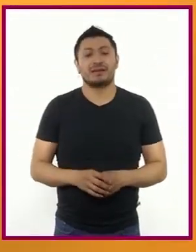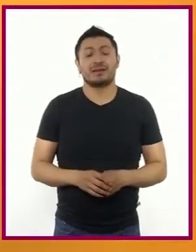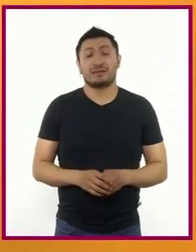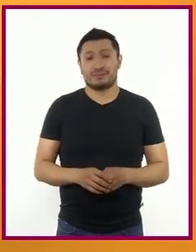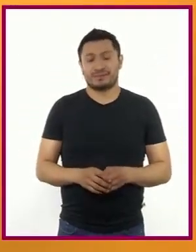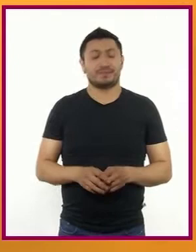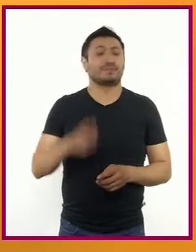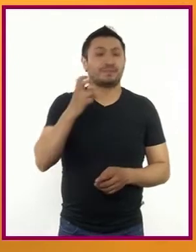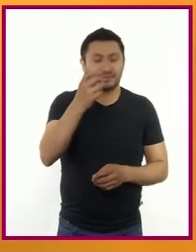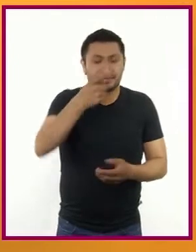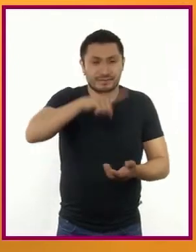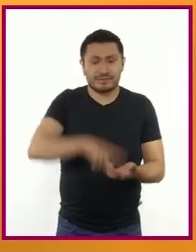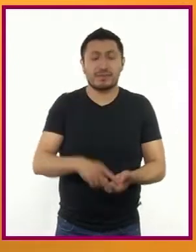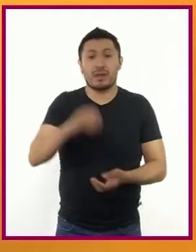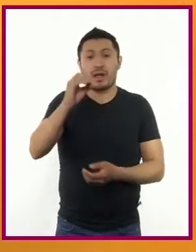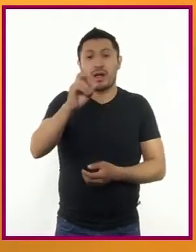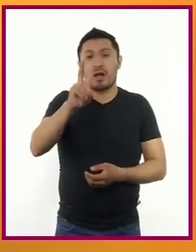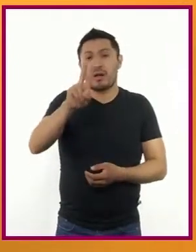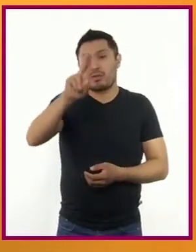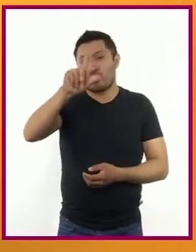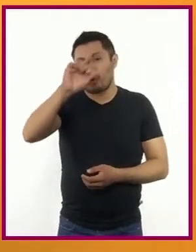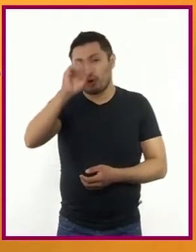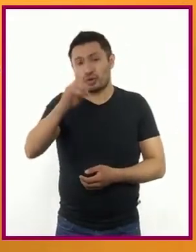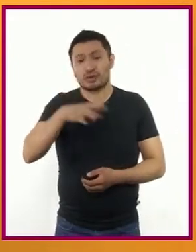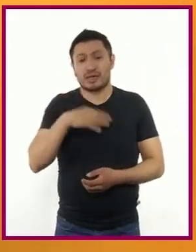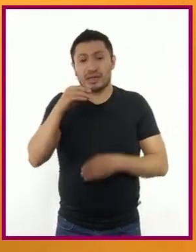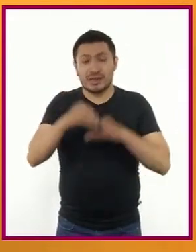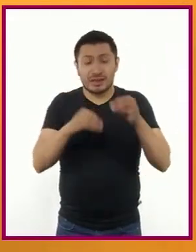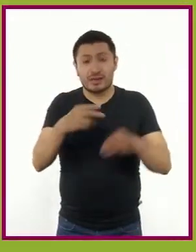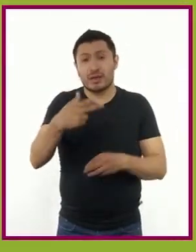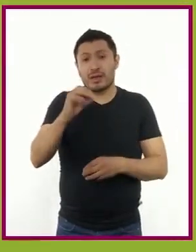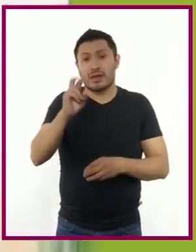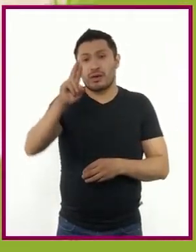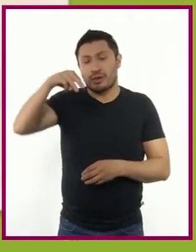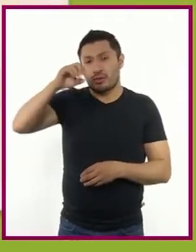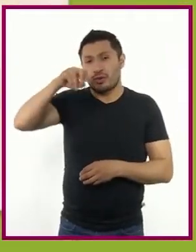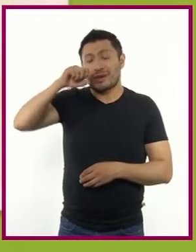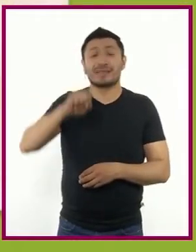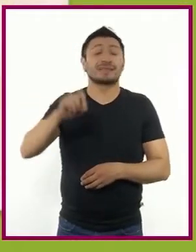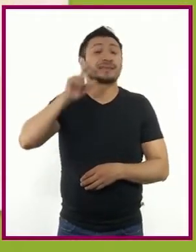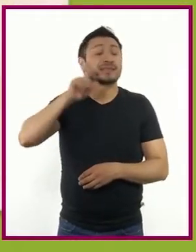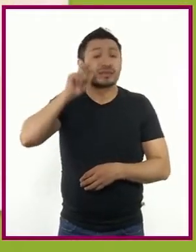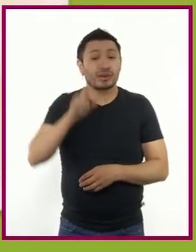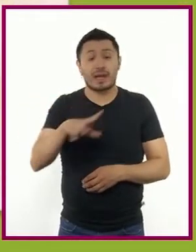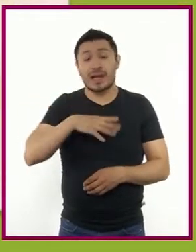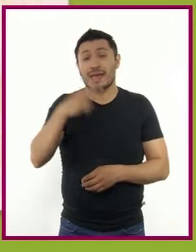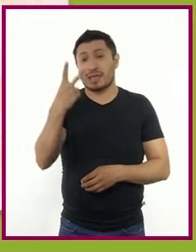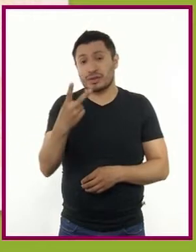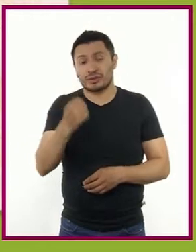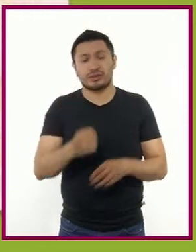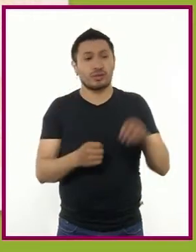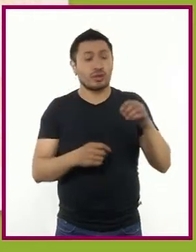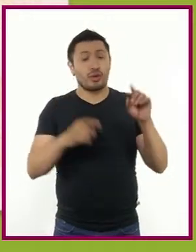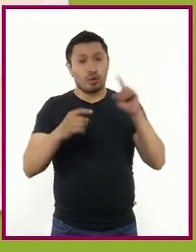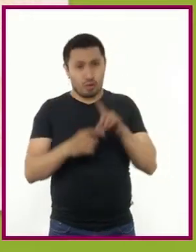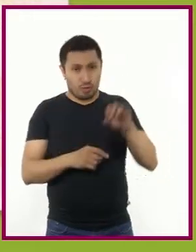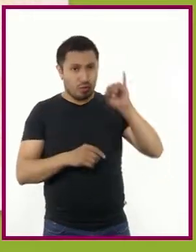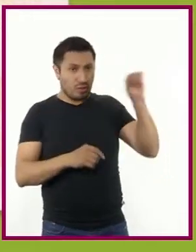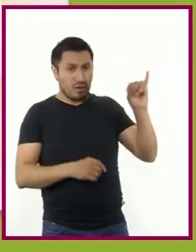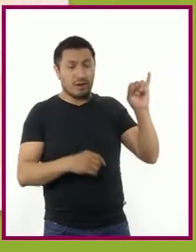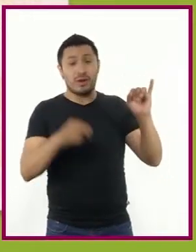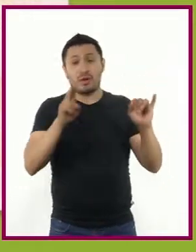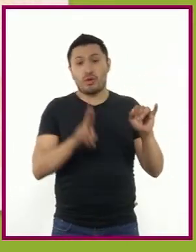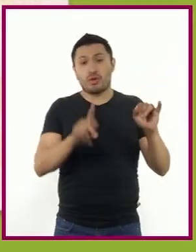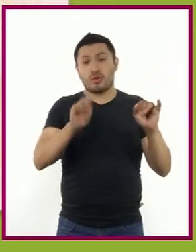Estos contienen los óvulos y producen las hormonas sexuales. Hay dos ovarios, uno de cada lado del útero,